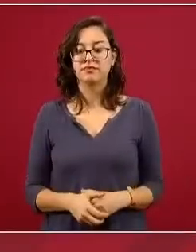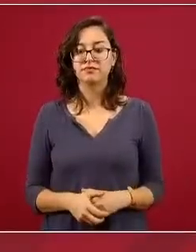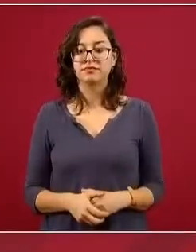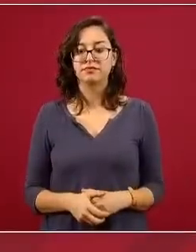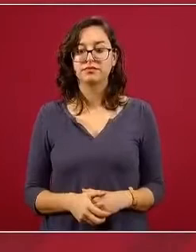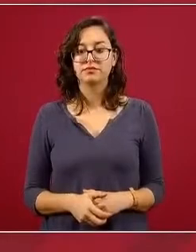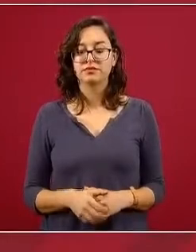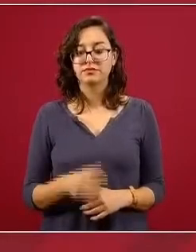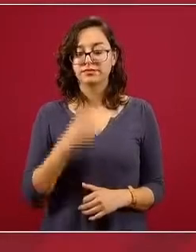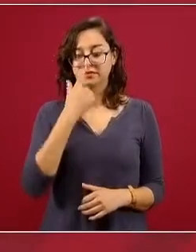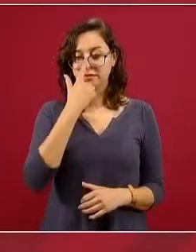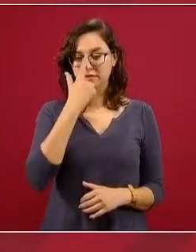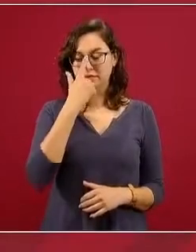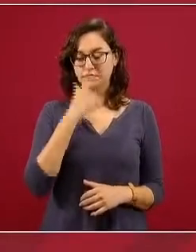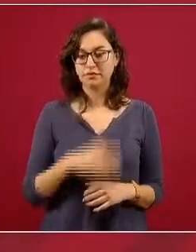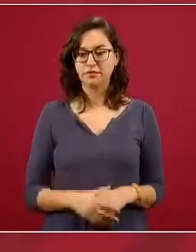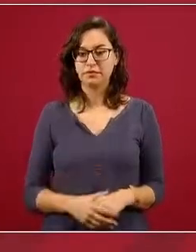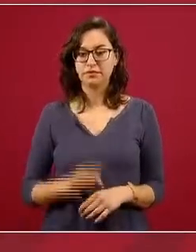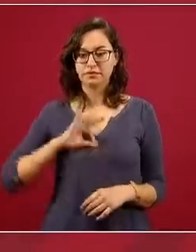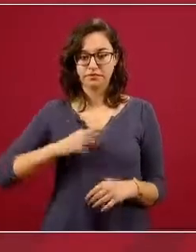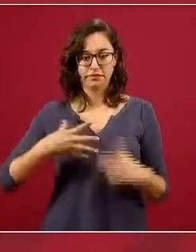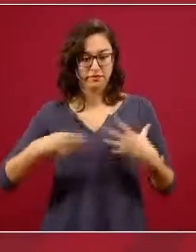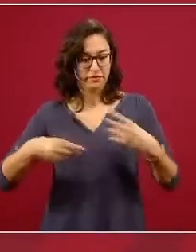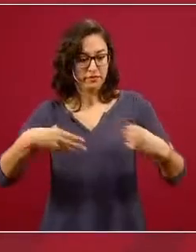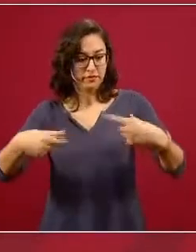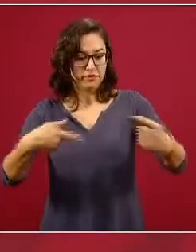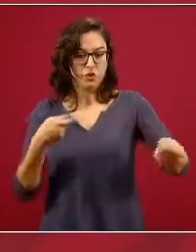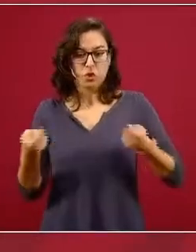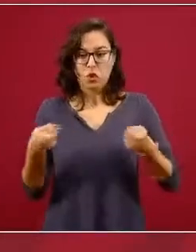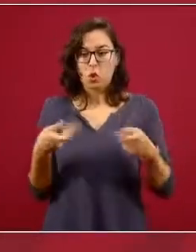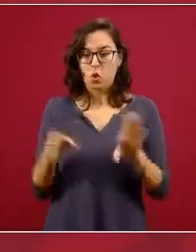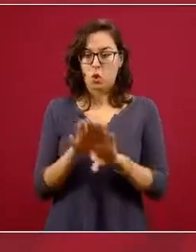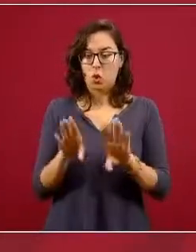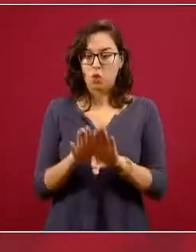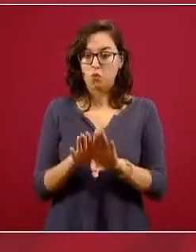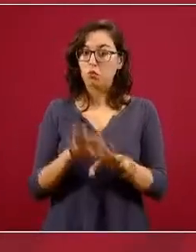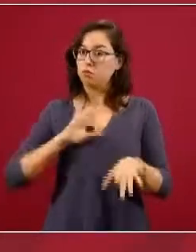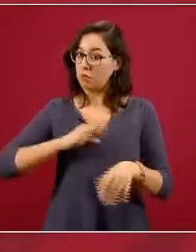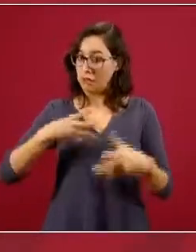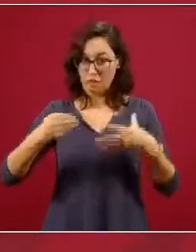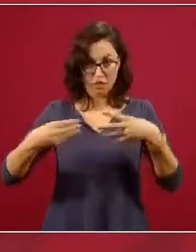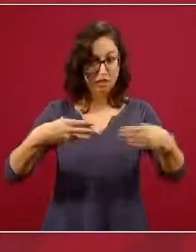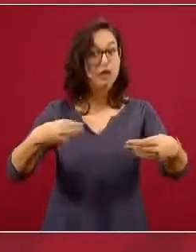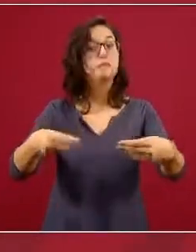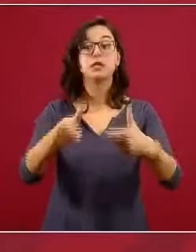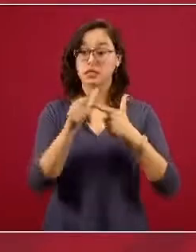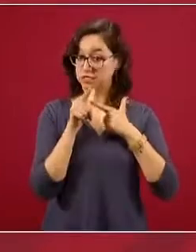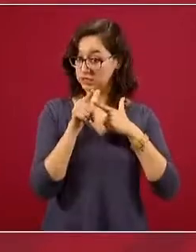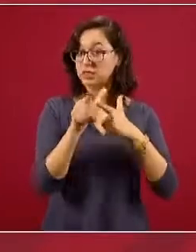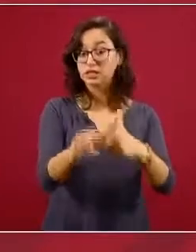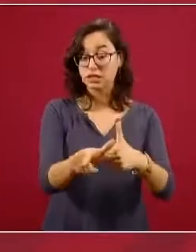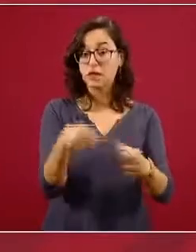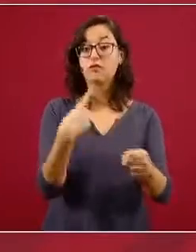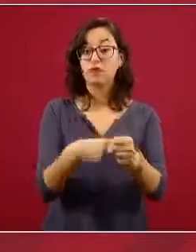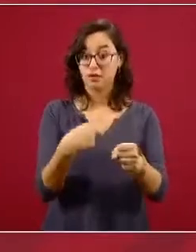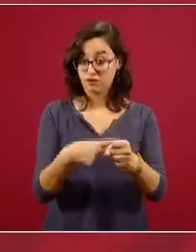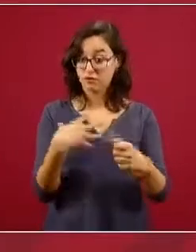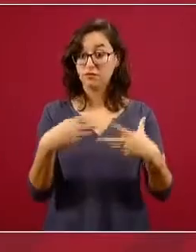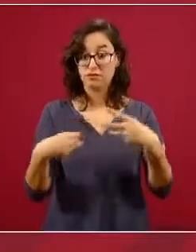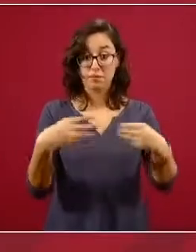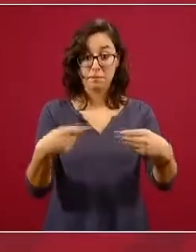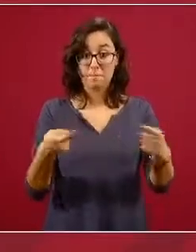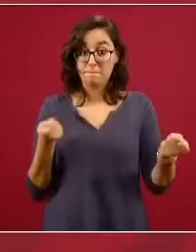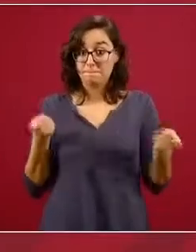aspectos panorámicos del manejo de la epidemia. La epidemia no ha acabado. La epidemia requiere para su manejo,